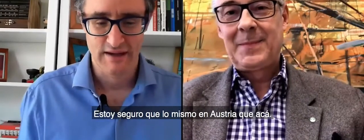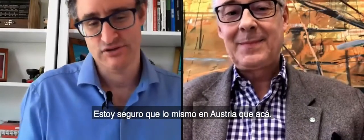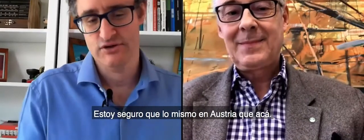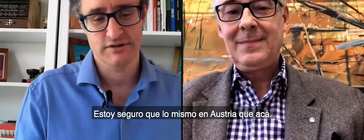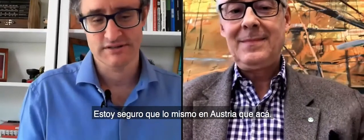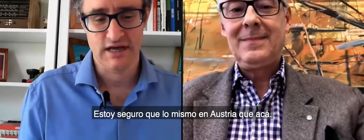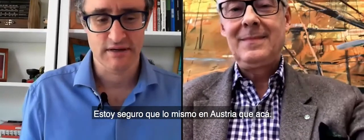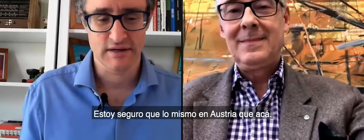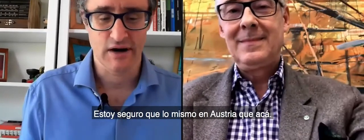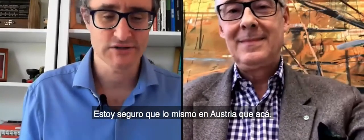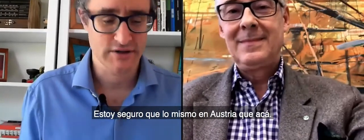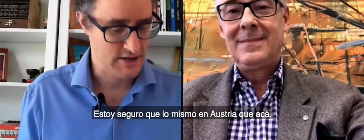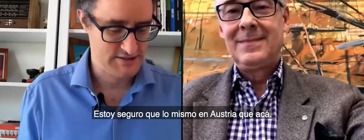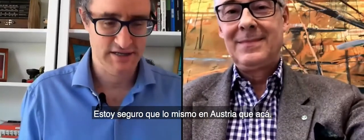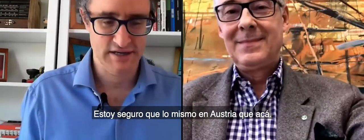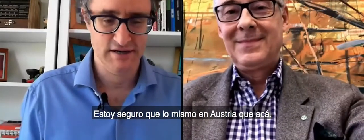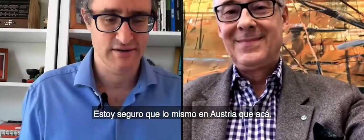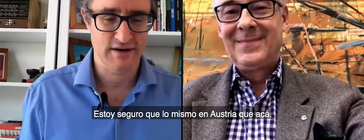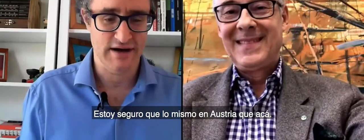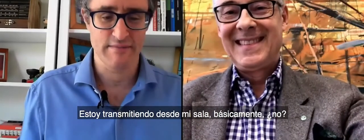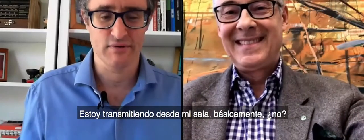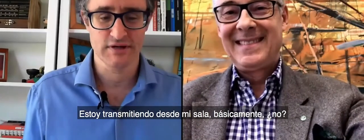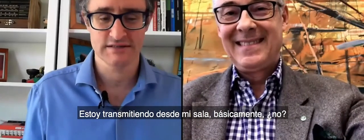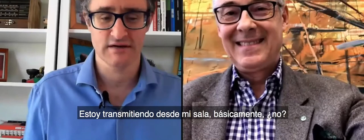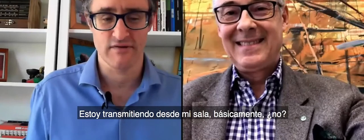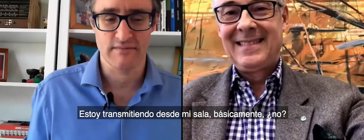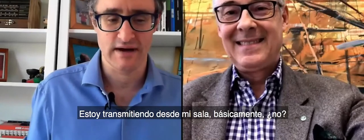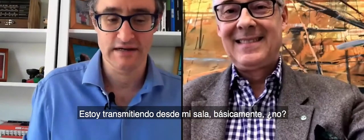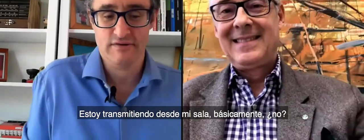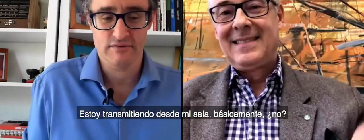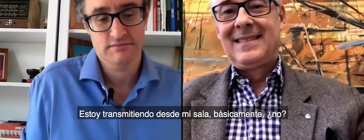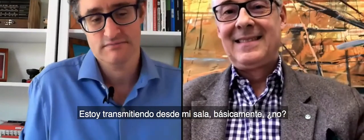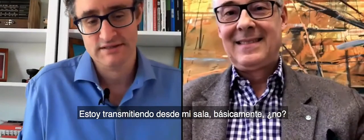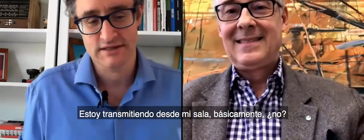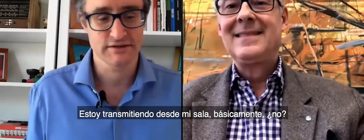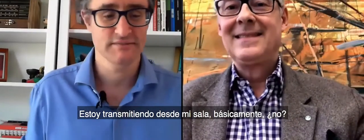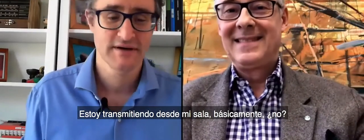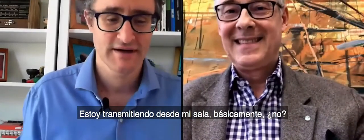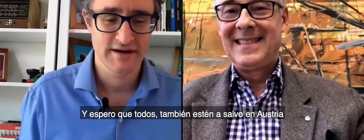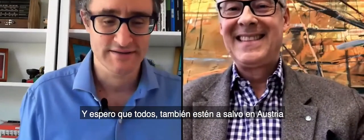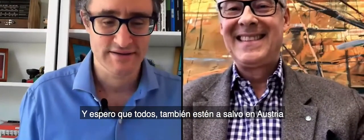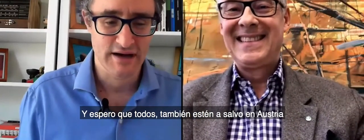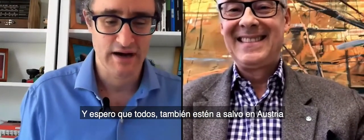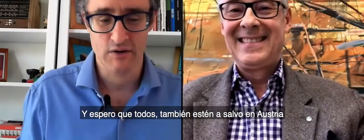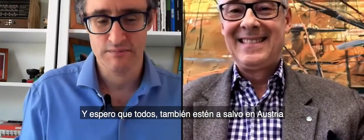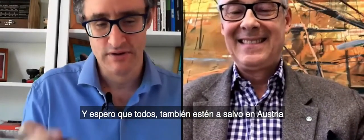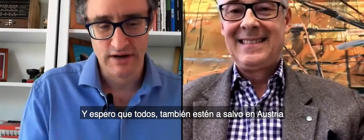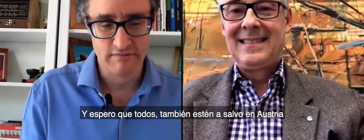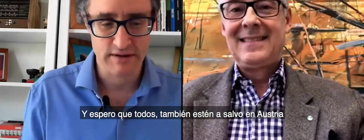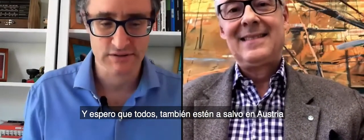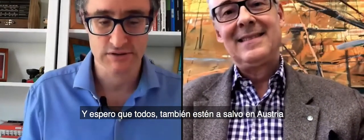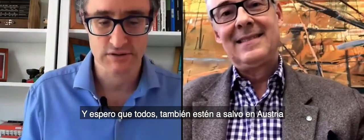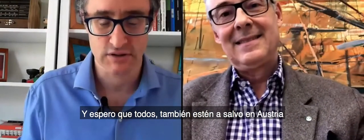I'm sure the same in Austria as in here. I'm broadcasting from my living room, basically, and I hope